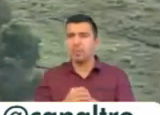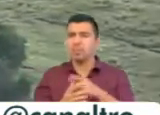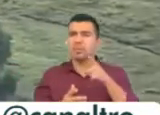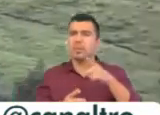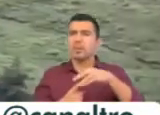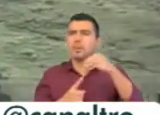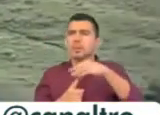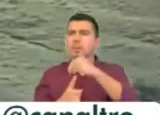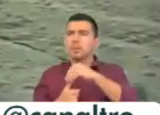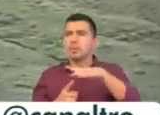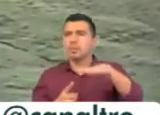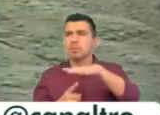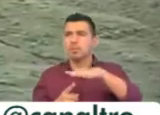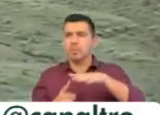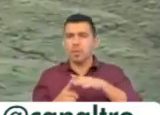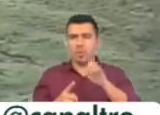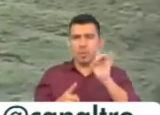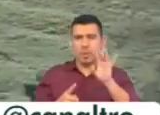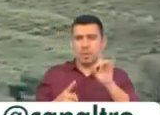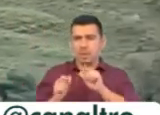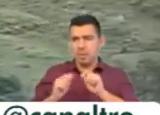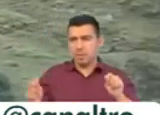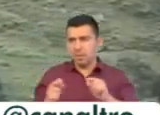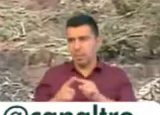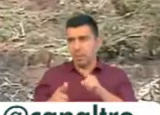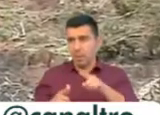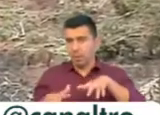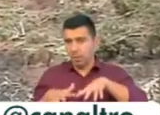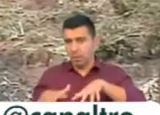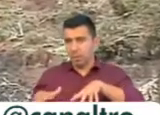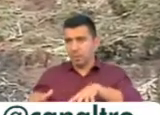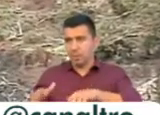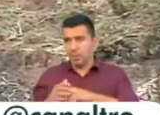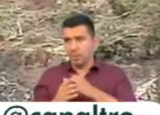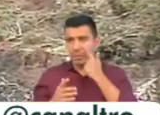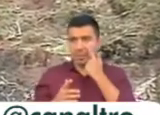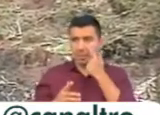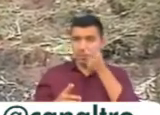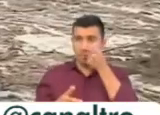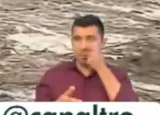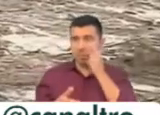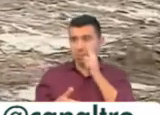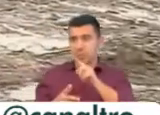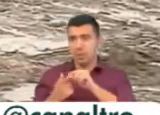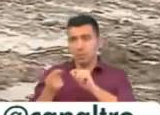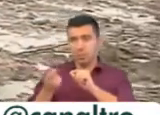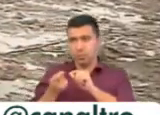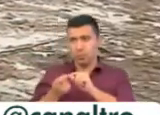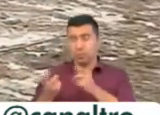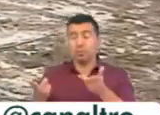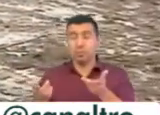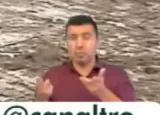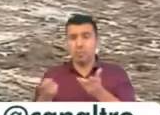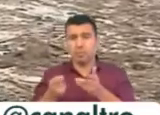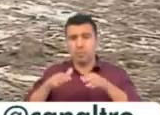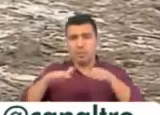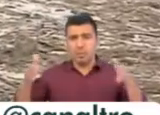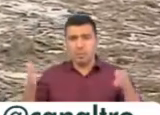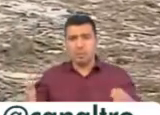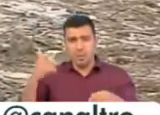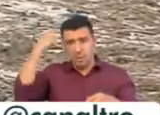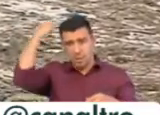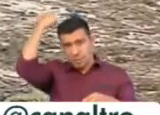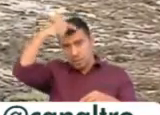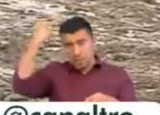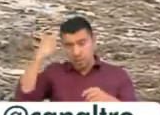apenas 15 15 metros de deslizamiento de desplazamiento su proximidad a la mesa de los santos una sísmica podría desatar un